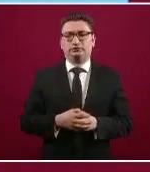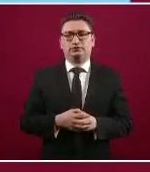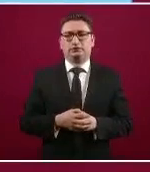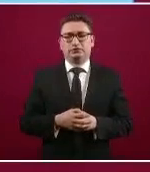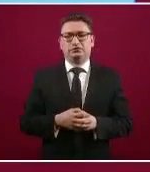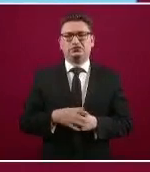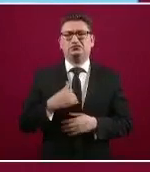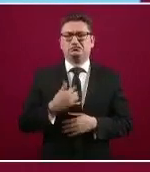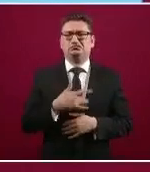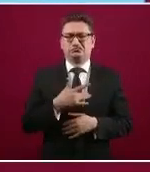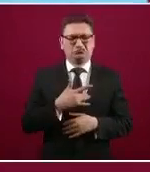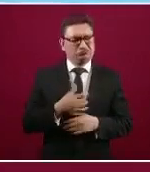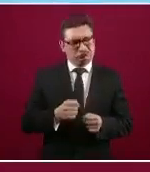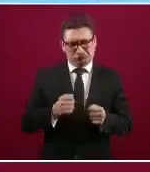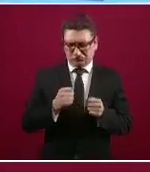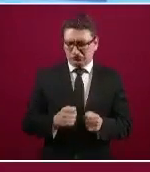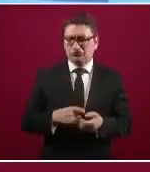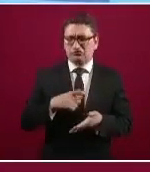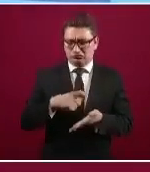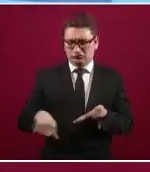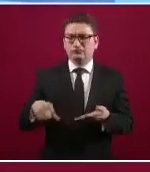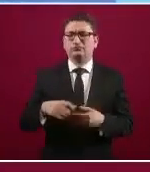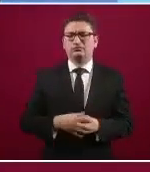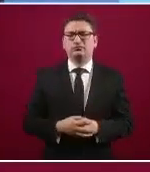a adquirir, ya hay